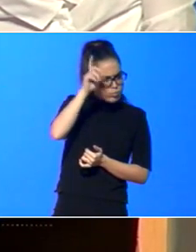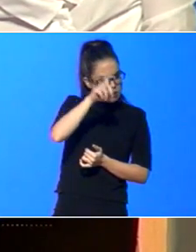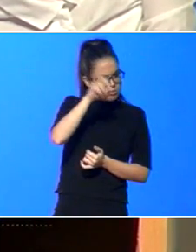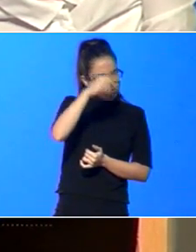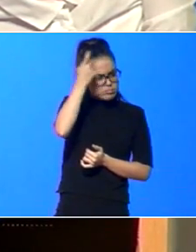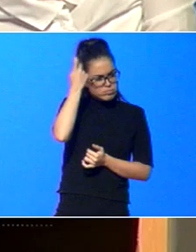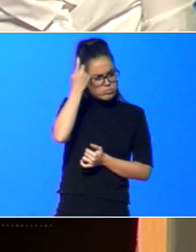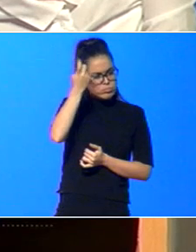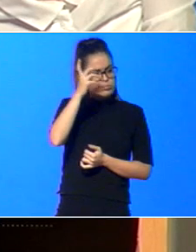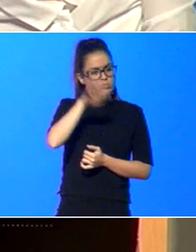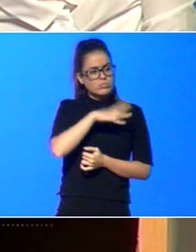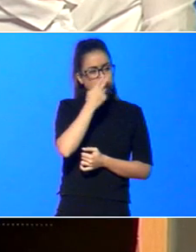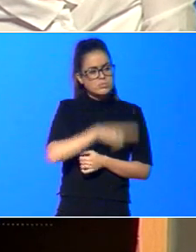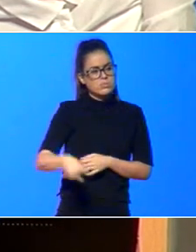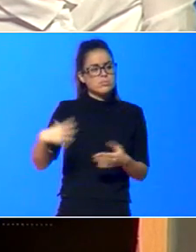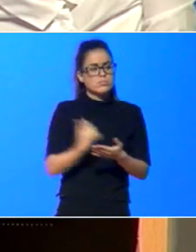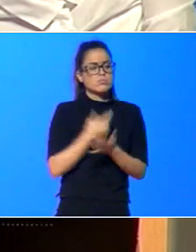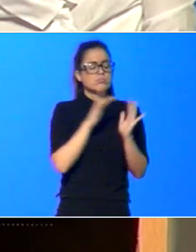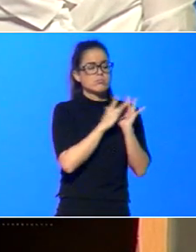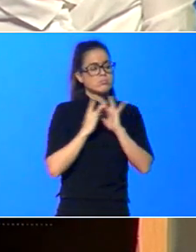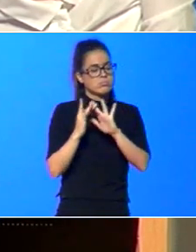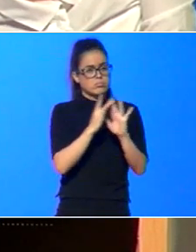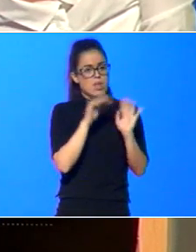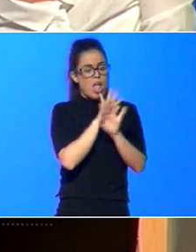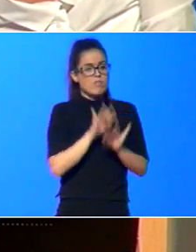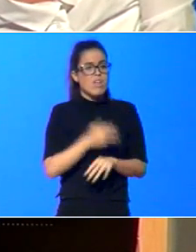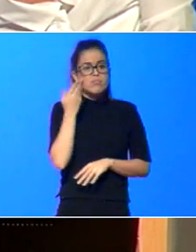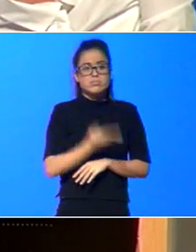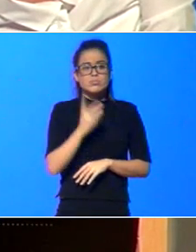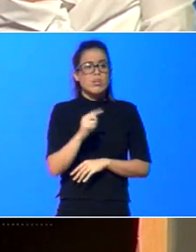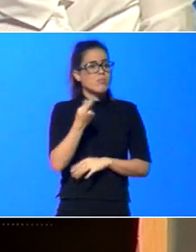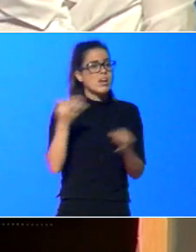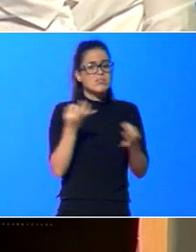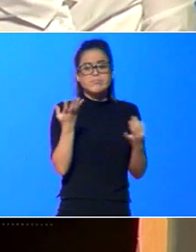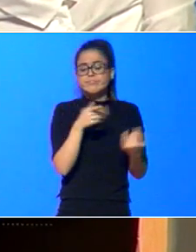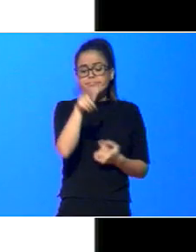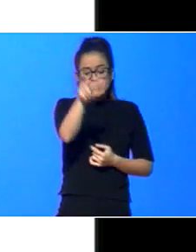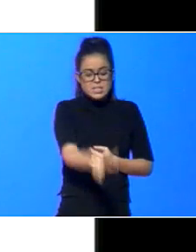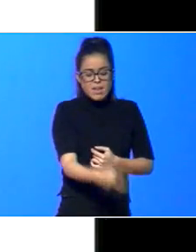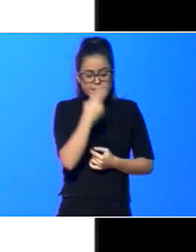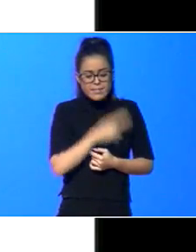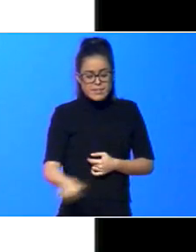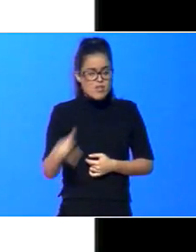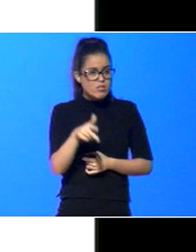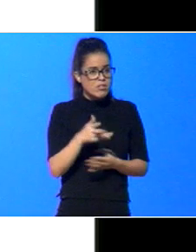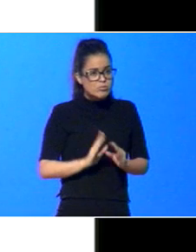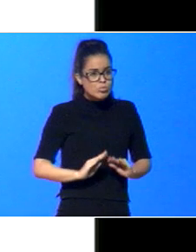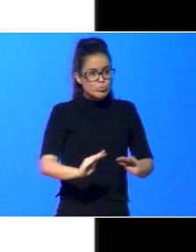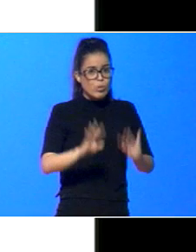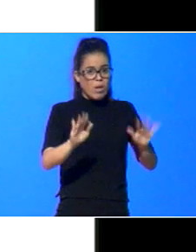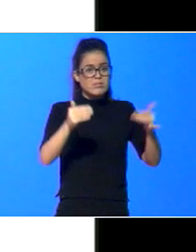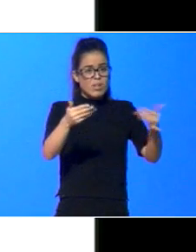es un equipo, no es de unos contra otros, esto es, al final lo que importa es el niño, sus derechos, y por eso la colaboración tiene que